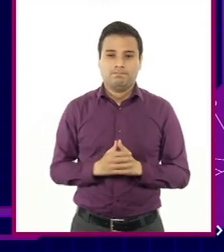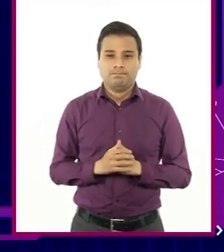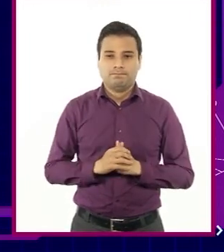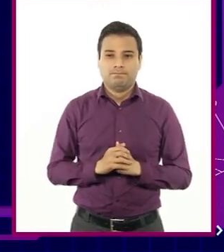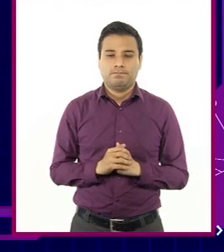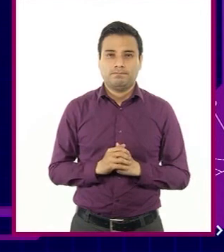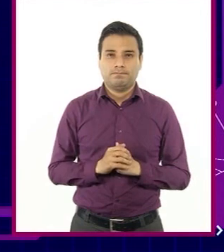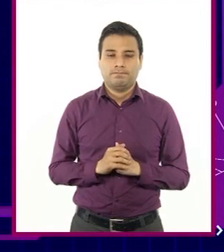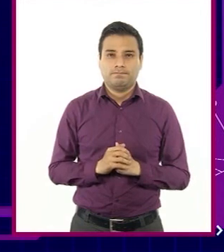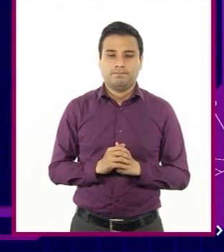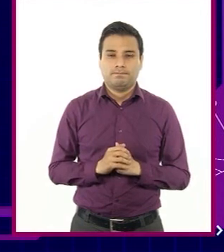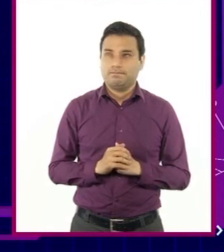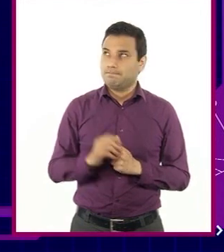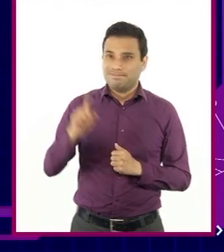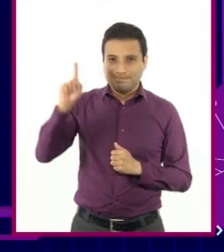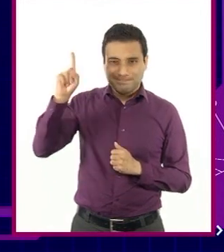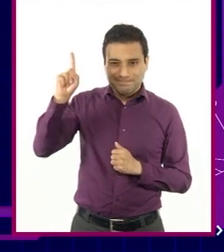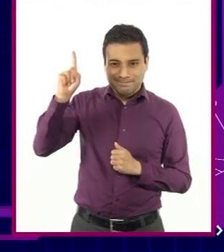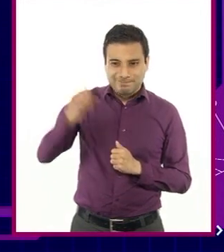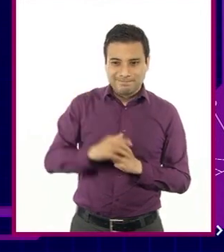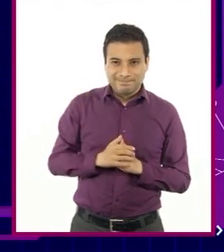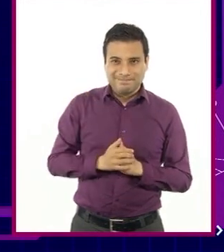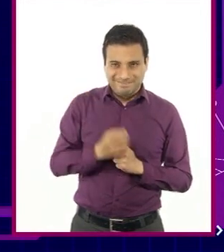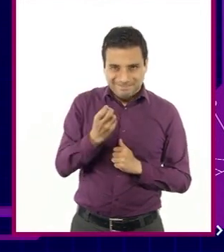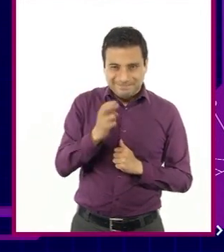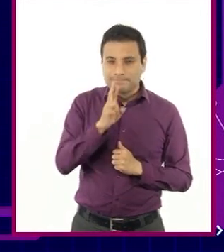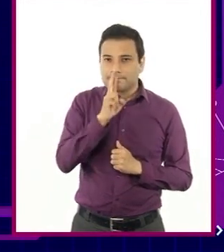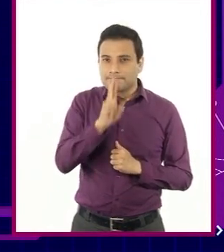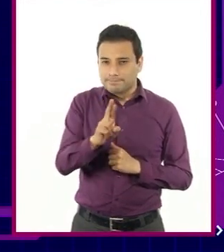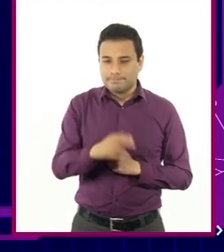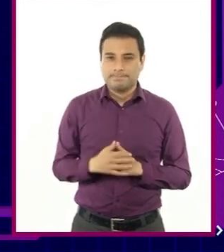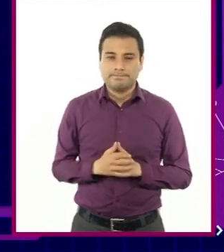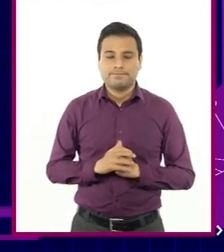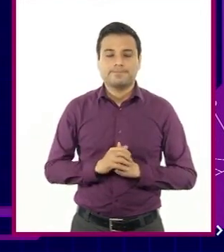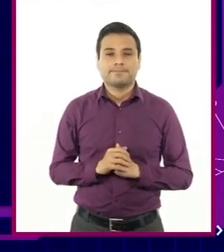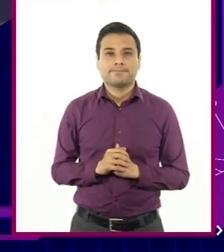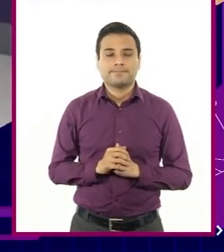708.66 pulgadas, que es otra manera de expresar la longitud de la barda.